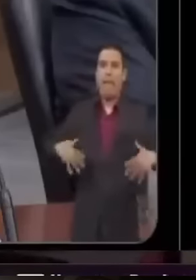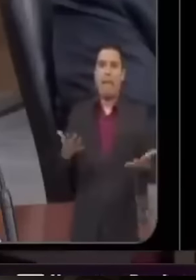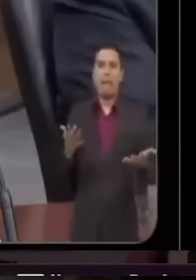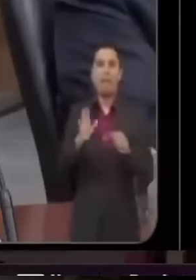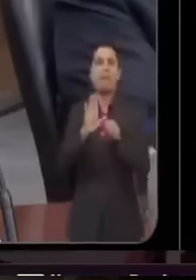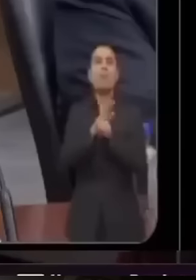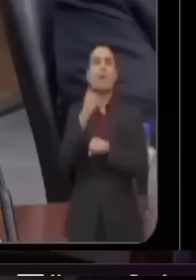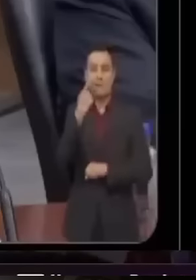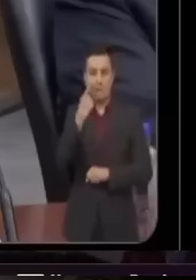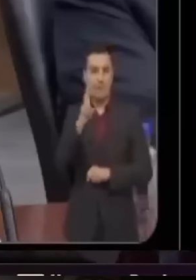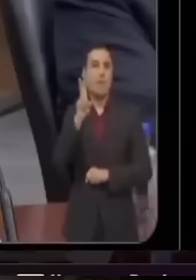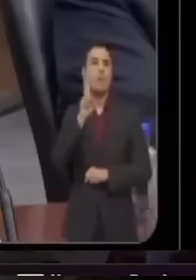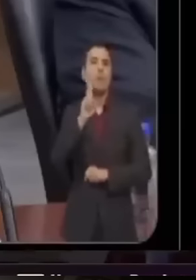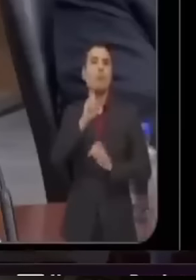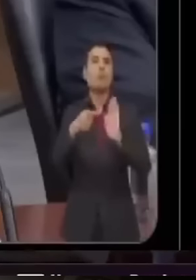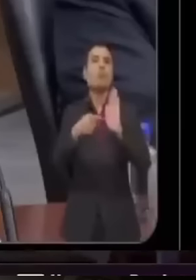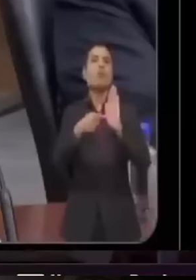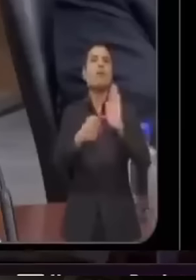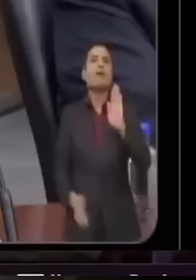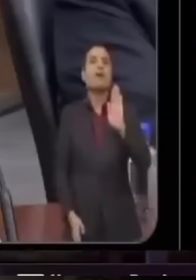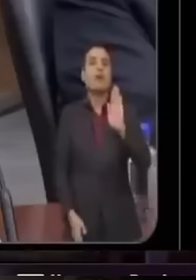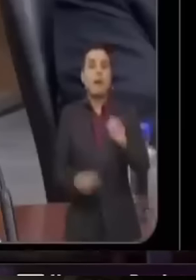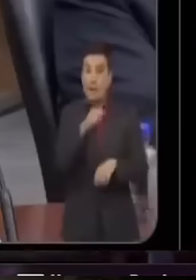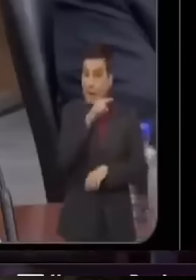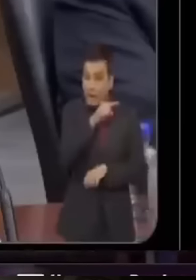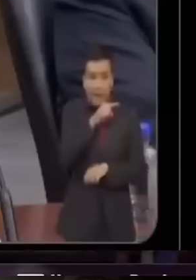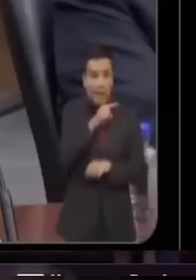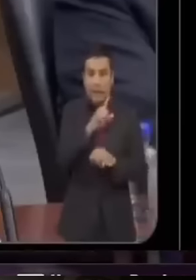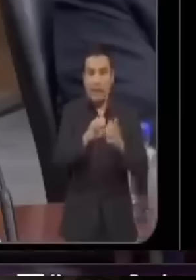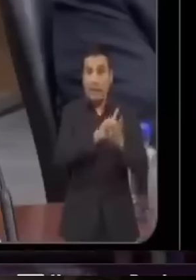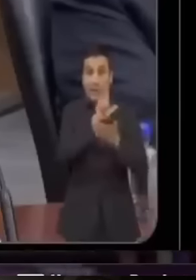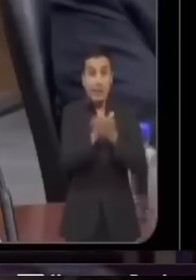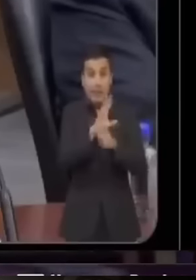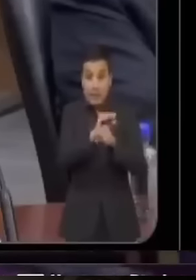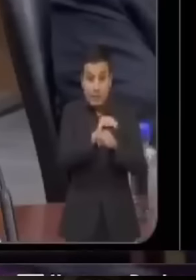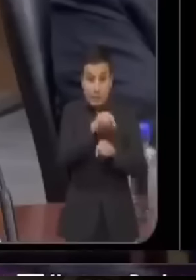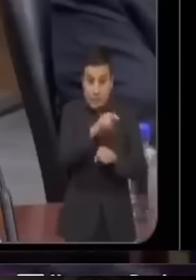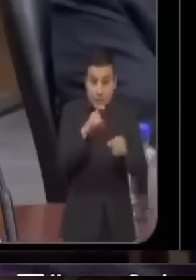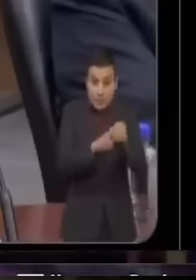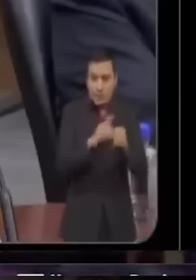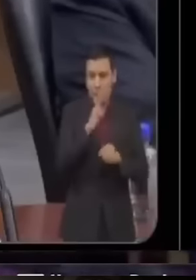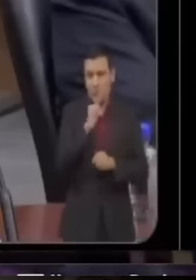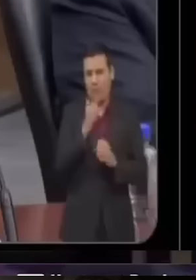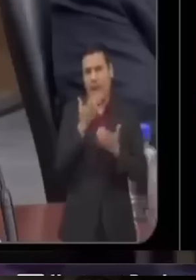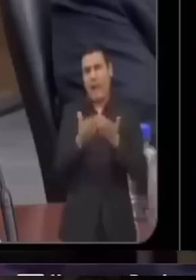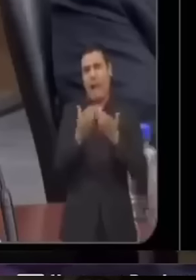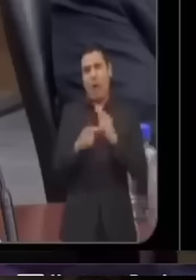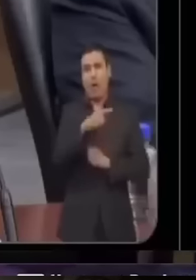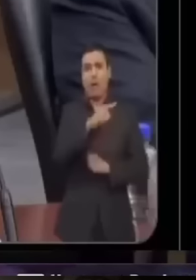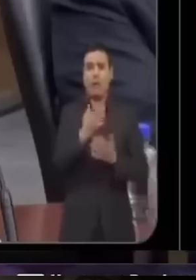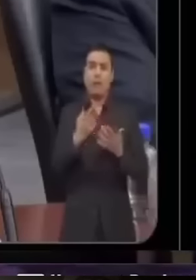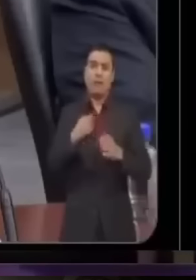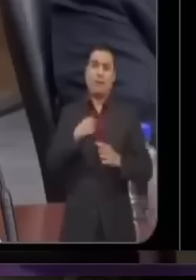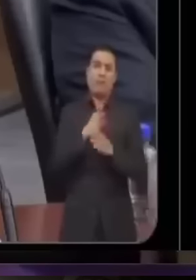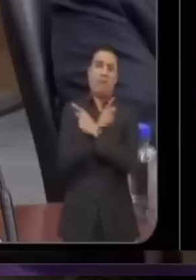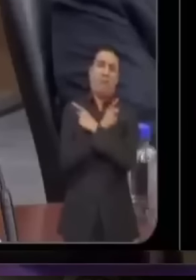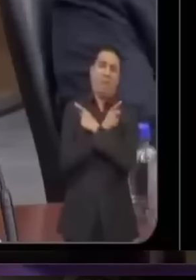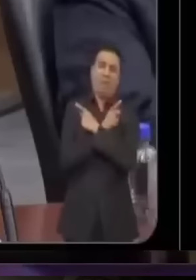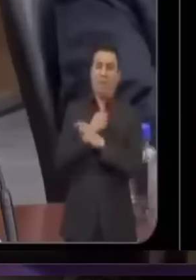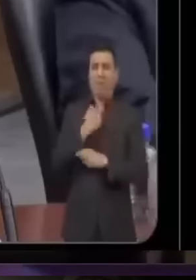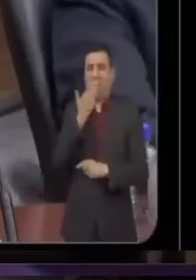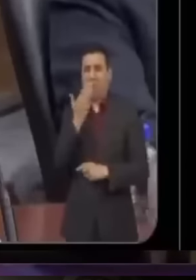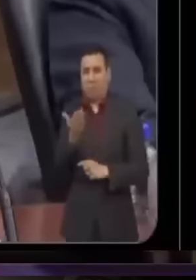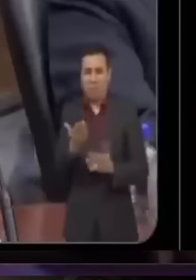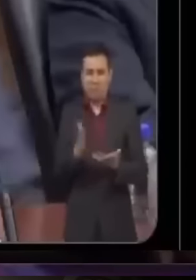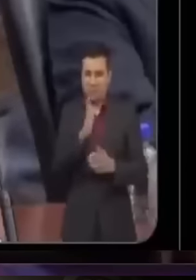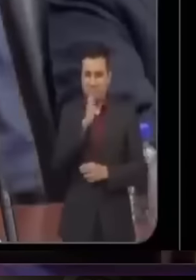porque esta es la prueba de que no tenía legitimidad para sentarse ahí. Y viene ahora a pretender darse baños de pureza y te vamos